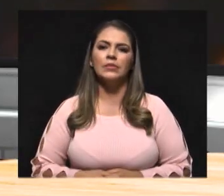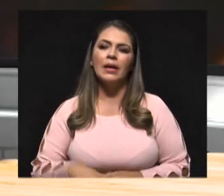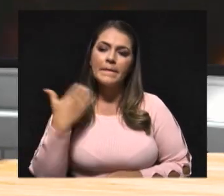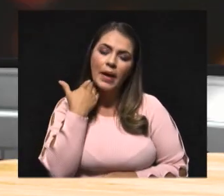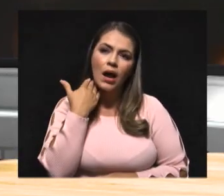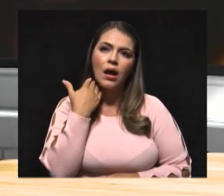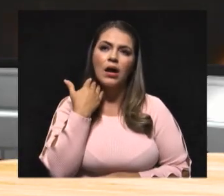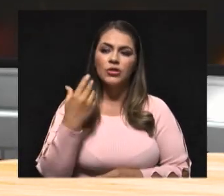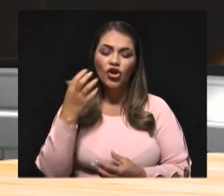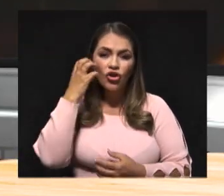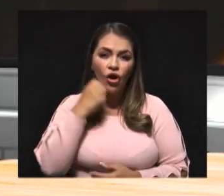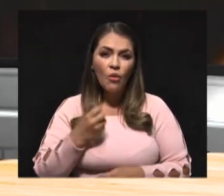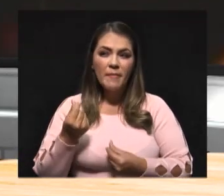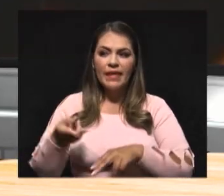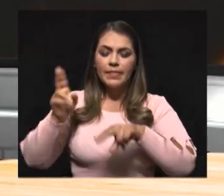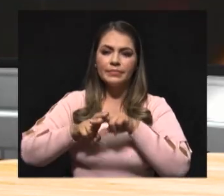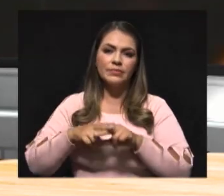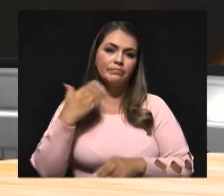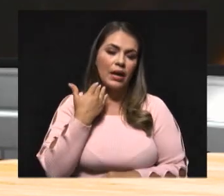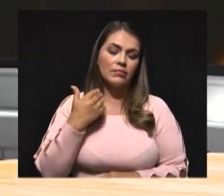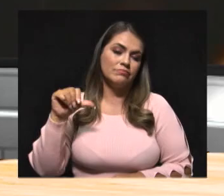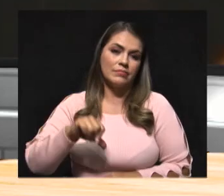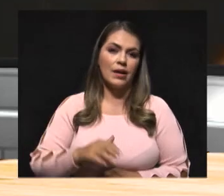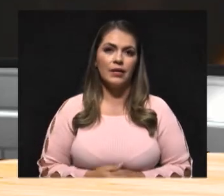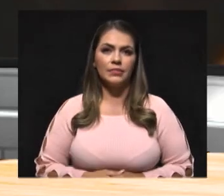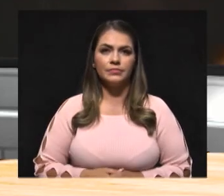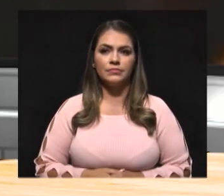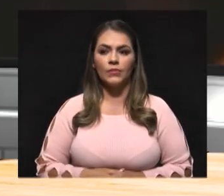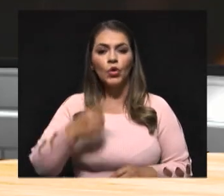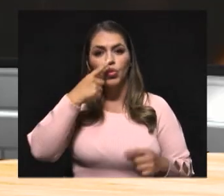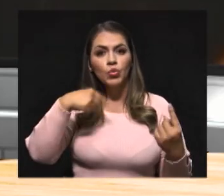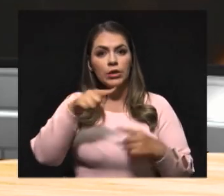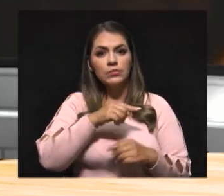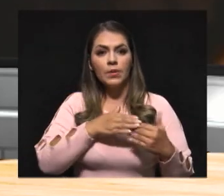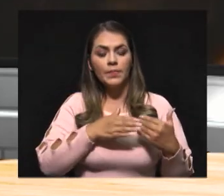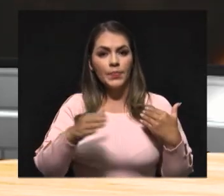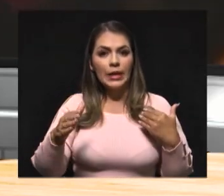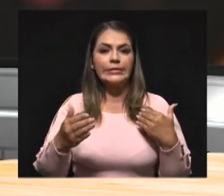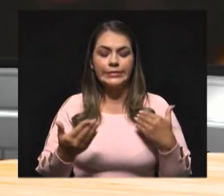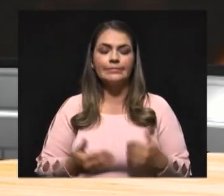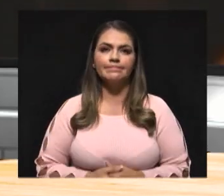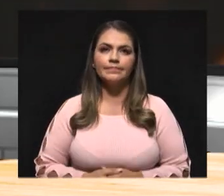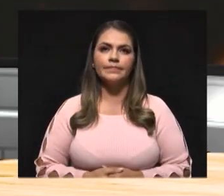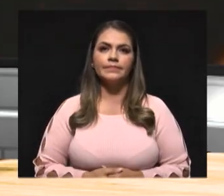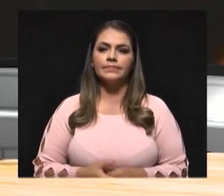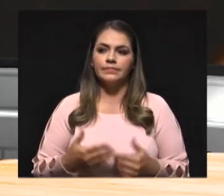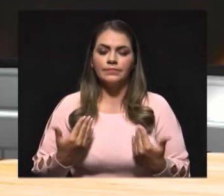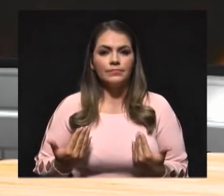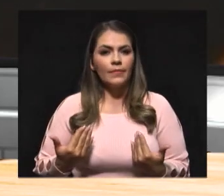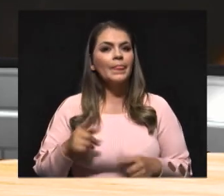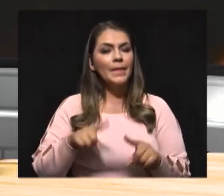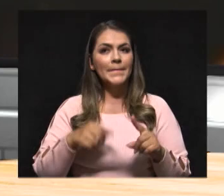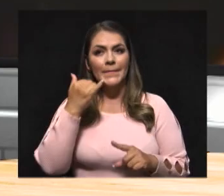es mal negocio exacto cuando nos damos cuenta que el turismo es algo constante entonces nos damos cuenta que lo que es mala